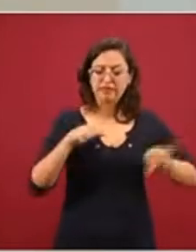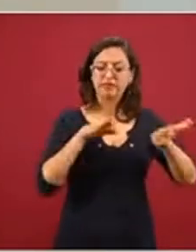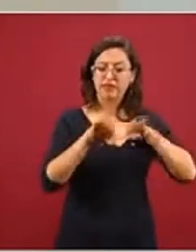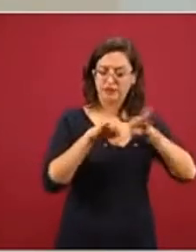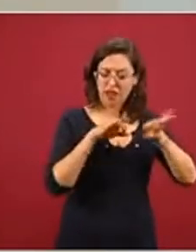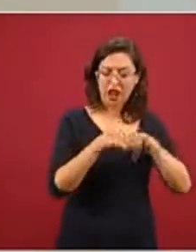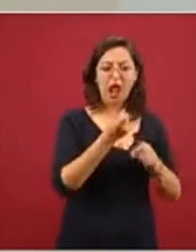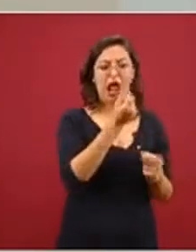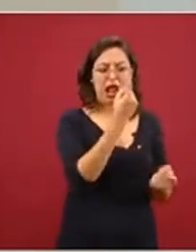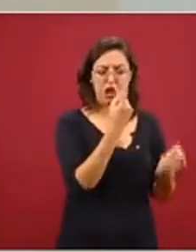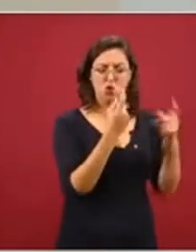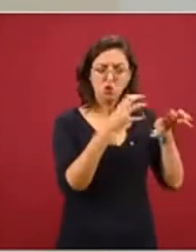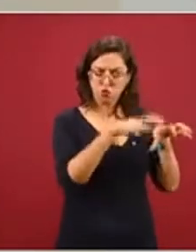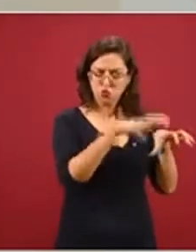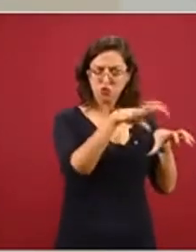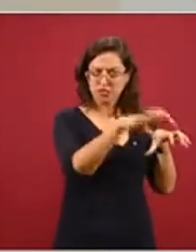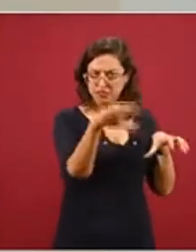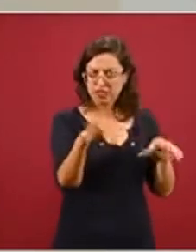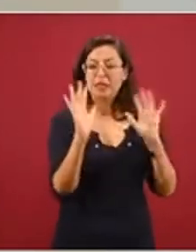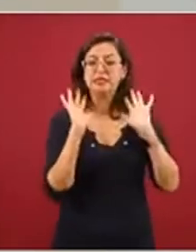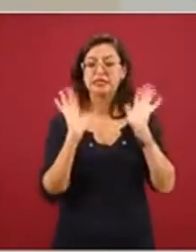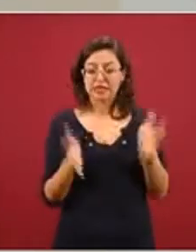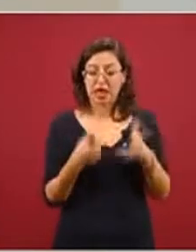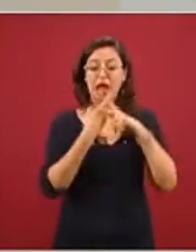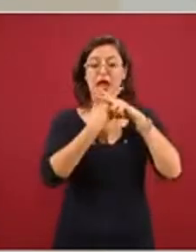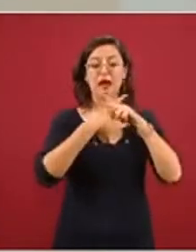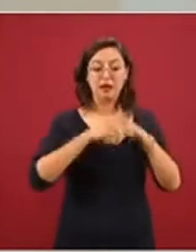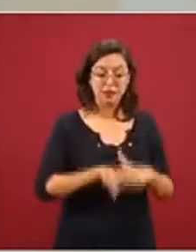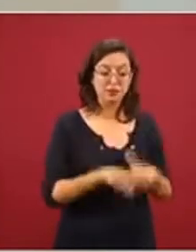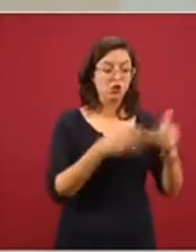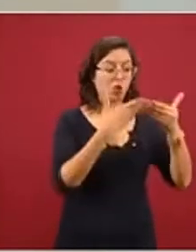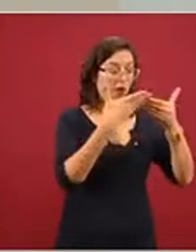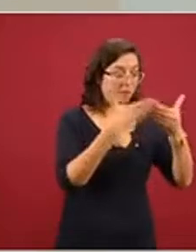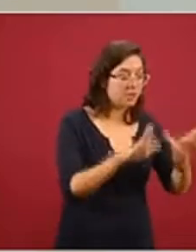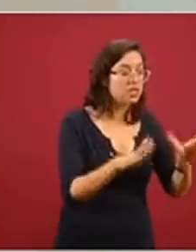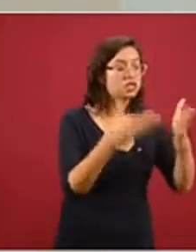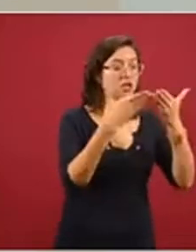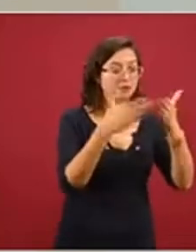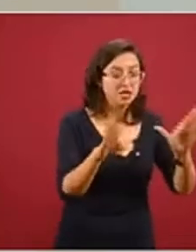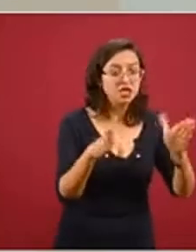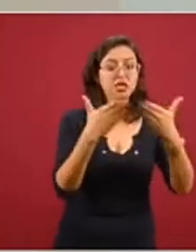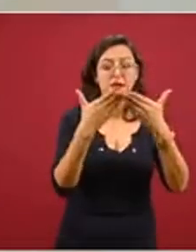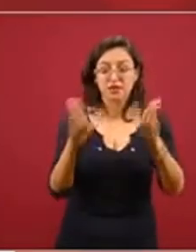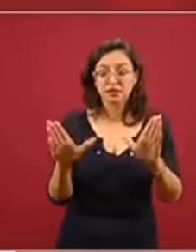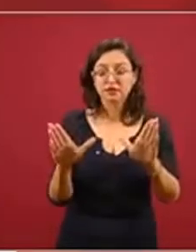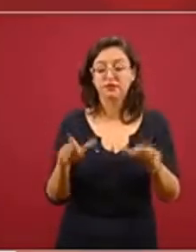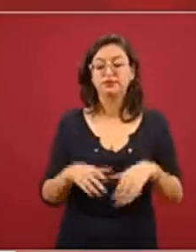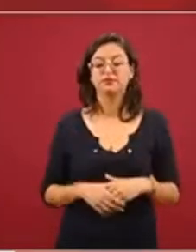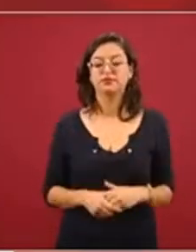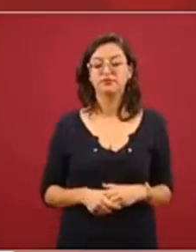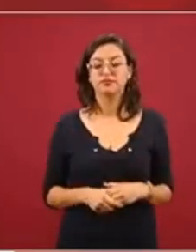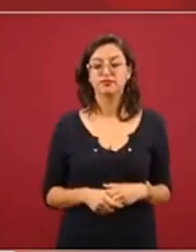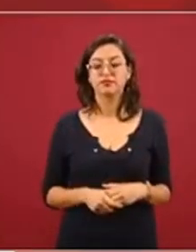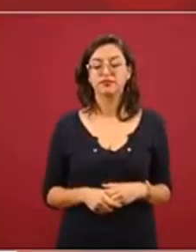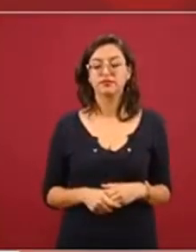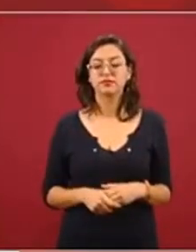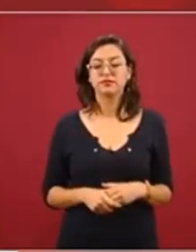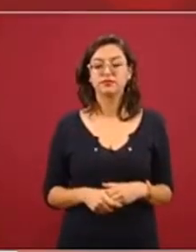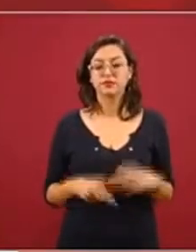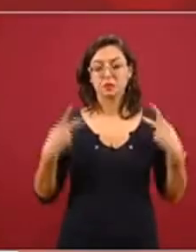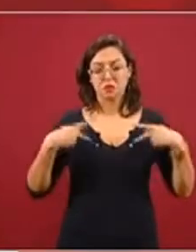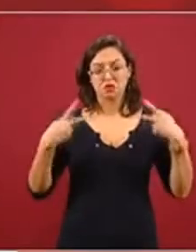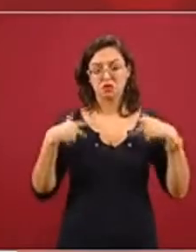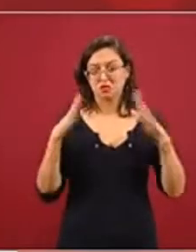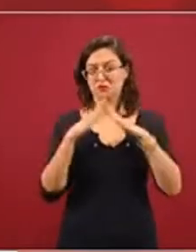ciertos sectores se han empezado a abrir, a desconfinar.